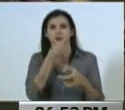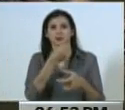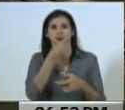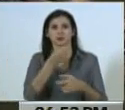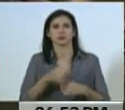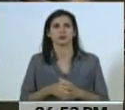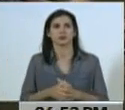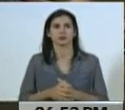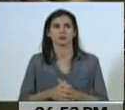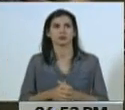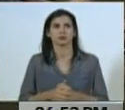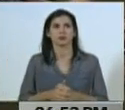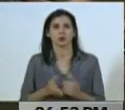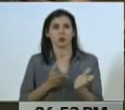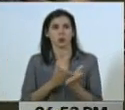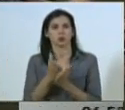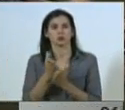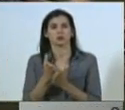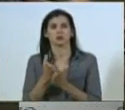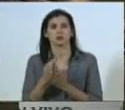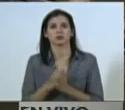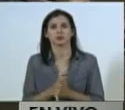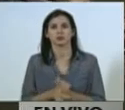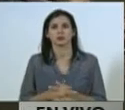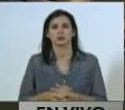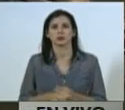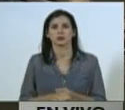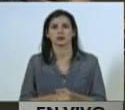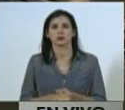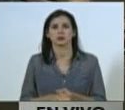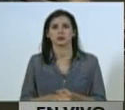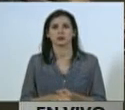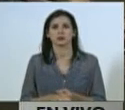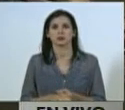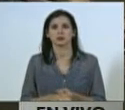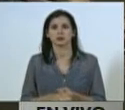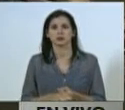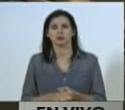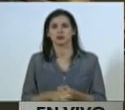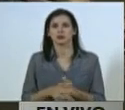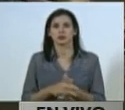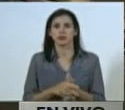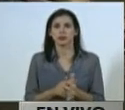a esta transmisión con la comparecencia ante los medios del presidente Maduro.